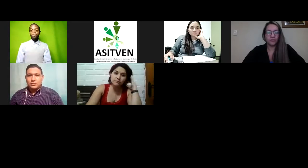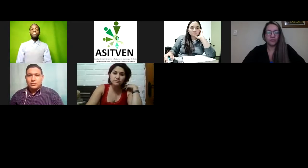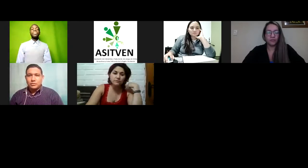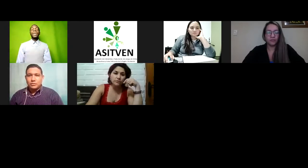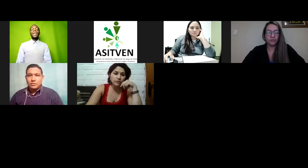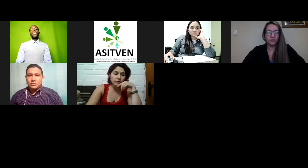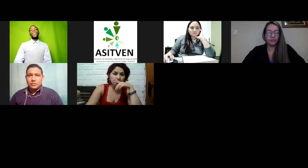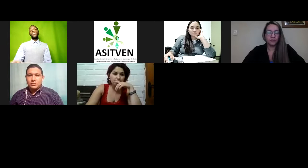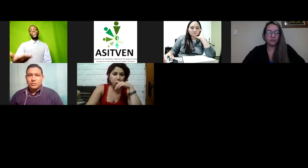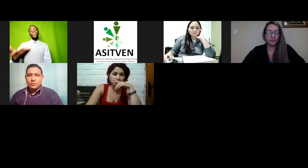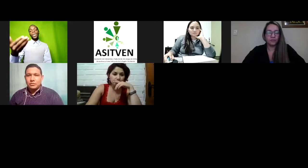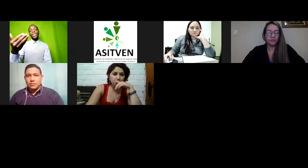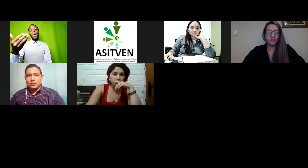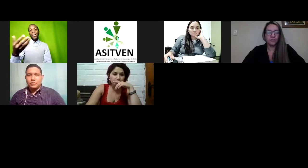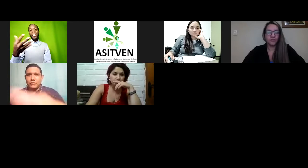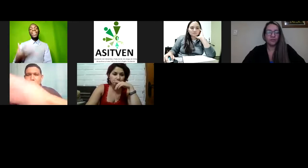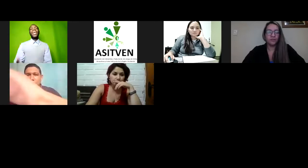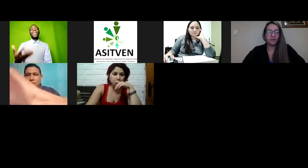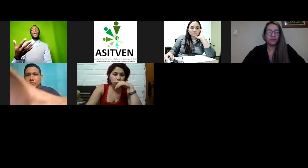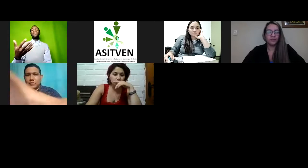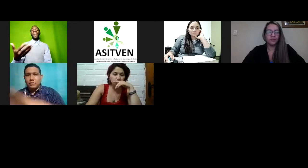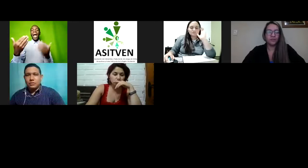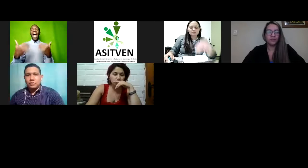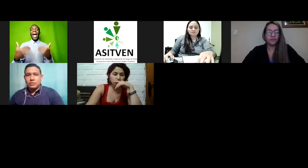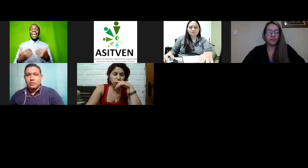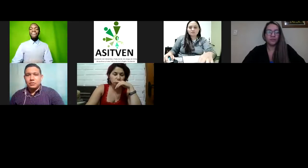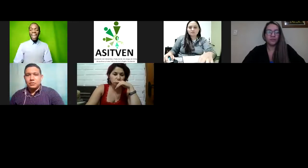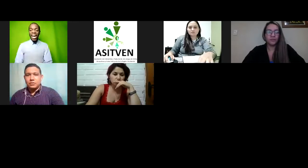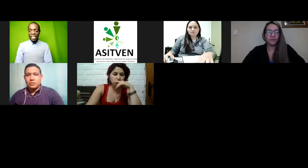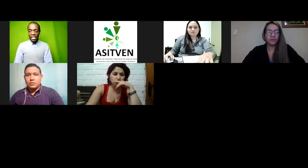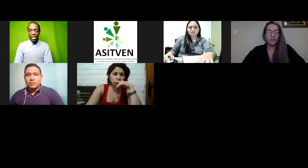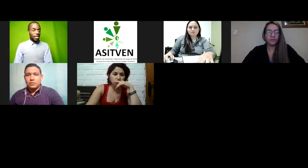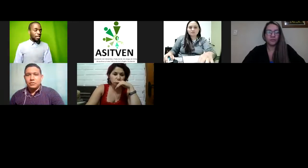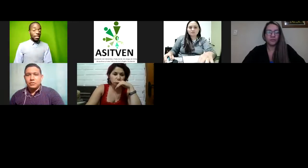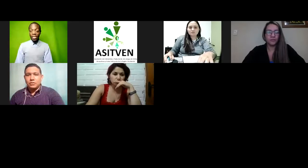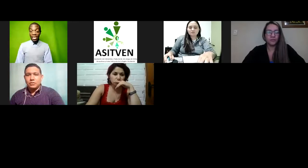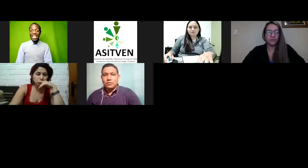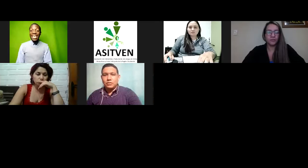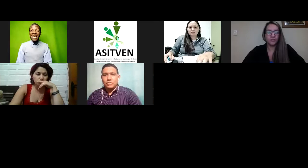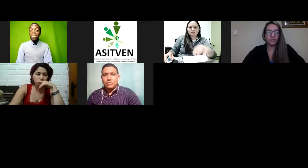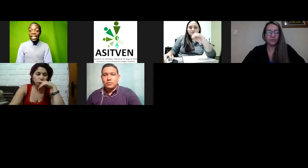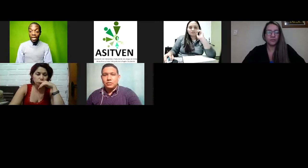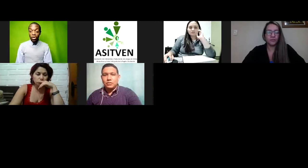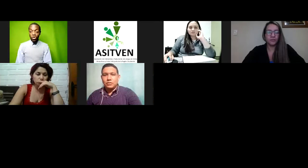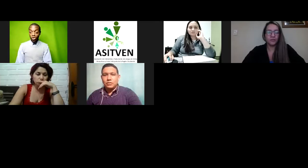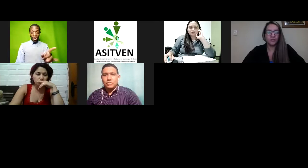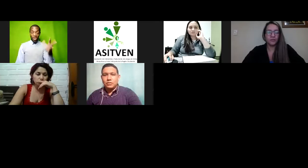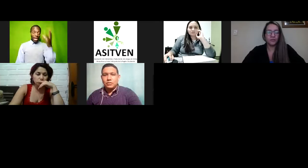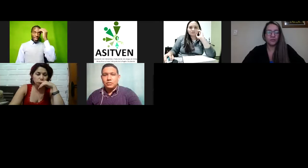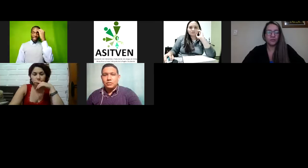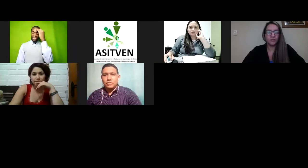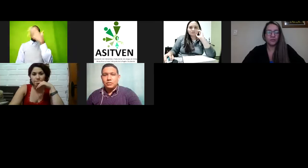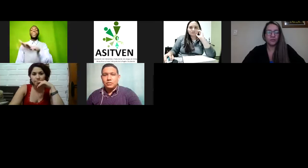video, entonces usted ahora va a grabarse, ¿sí? Imitando. No es que